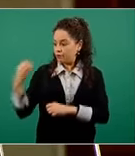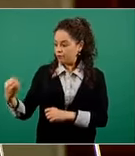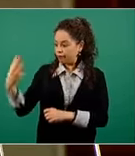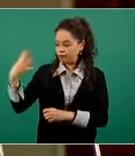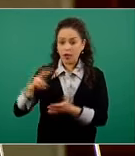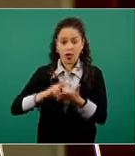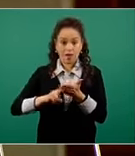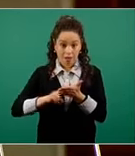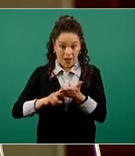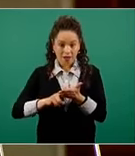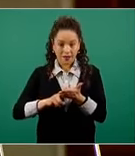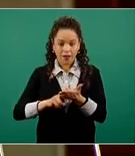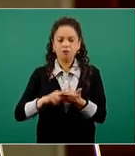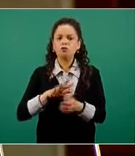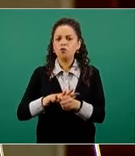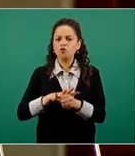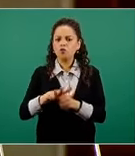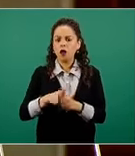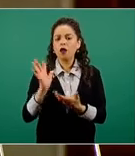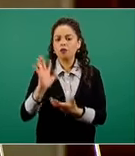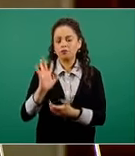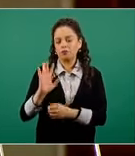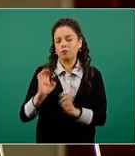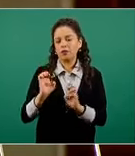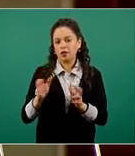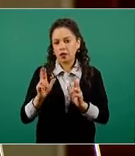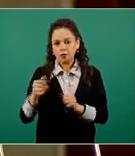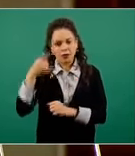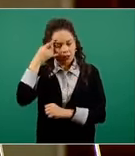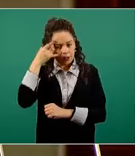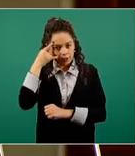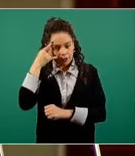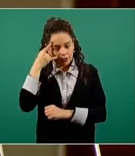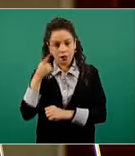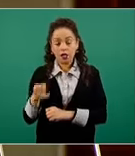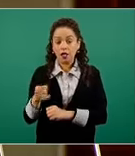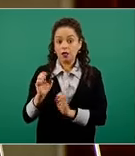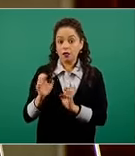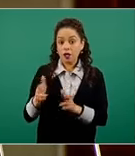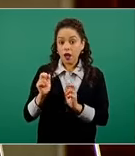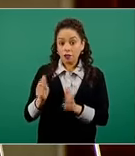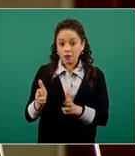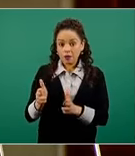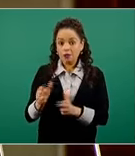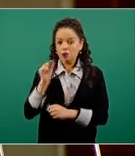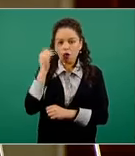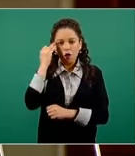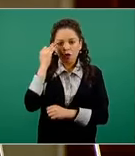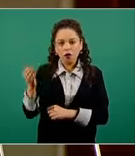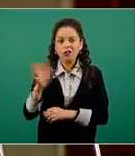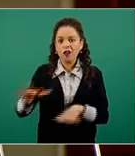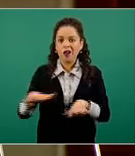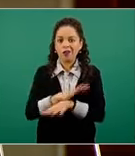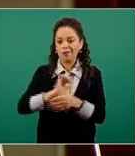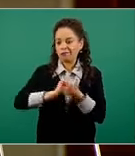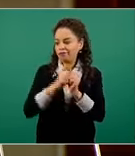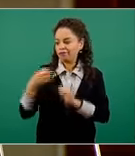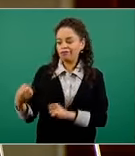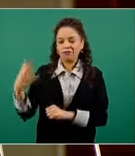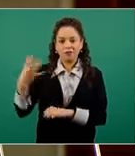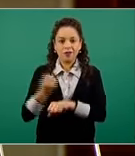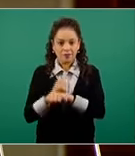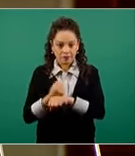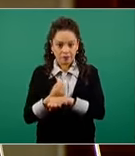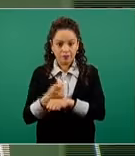Campeche. Chiapas estuvo poco tiempo en color verde, ahorita pasó a amarillo. Campeche ya tiene un buen tiempo, varias semanas, en el color